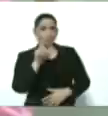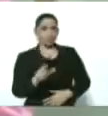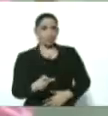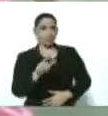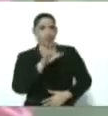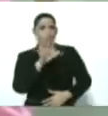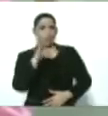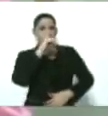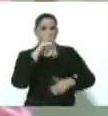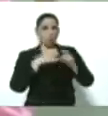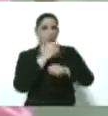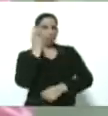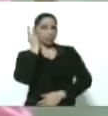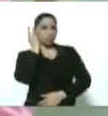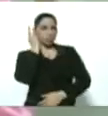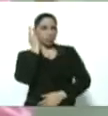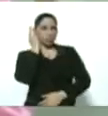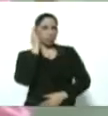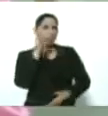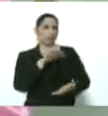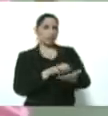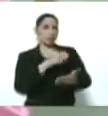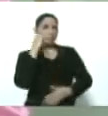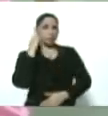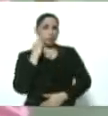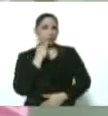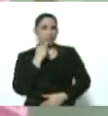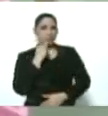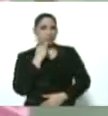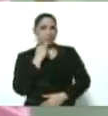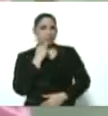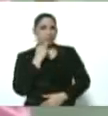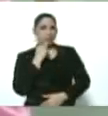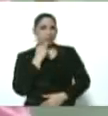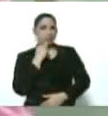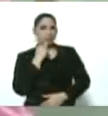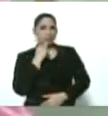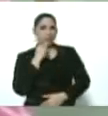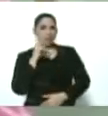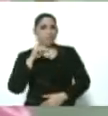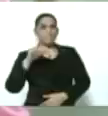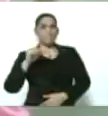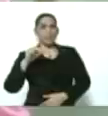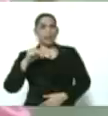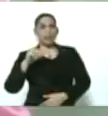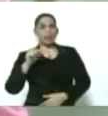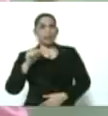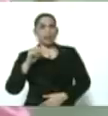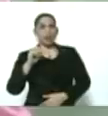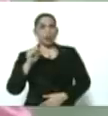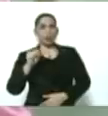55 años del estado Bolívar, procedente de Manaus, Brasil.